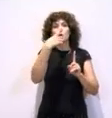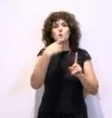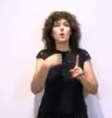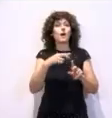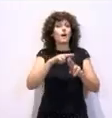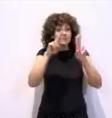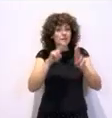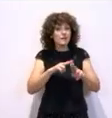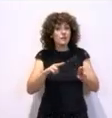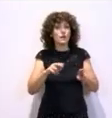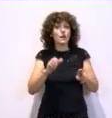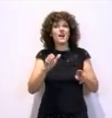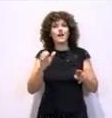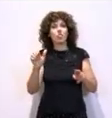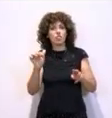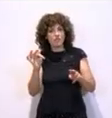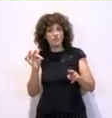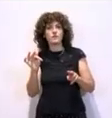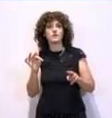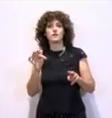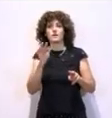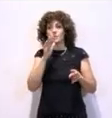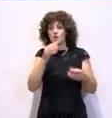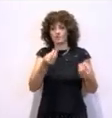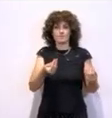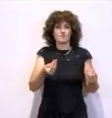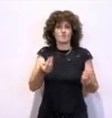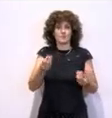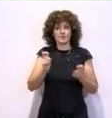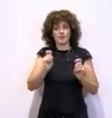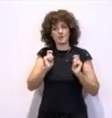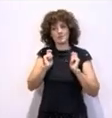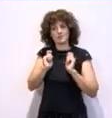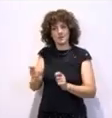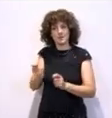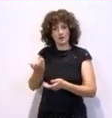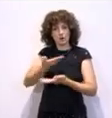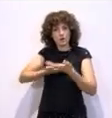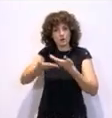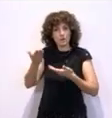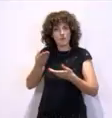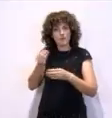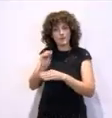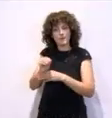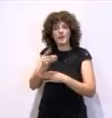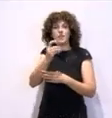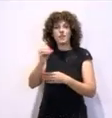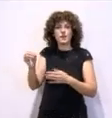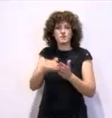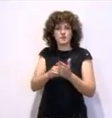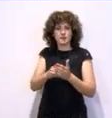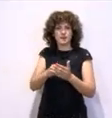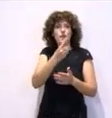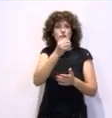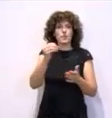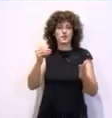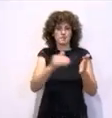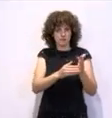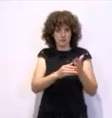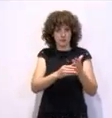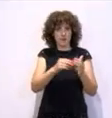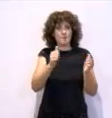cual transferimos, digamos, nuestra colaboración de 100.000 euros y 100.000 euros en 2024 y en 2025.